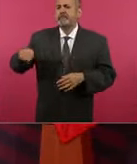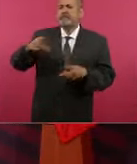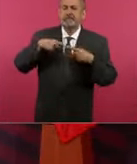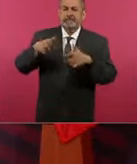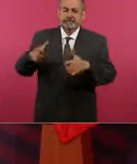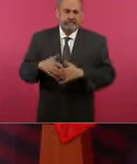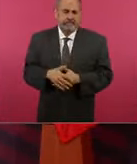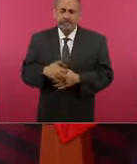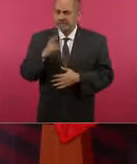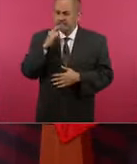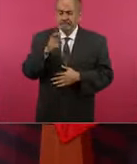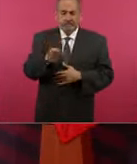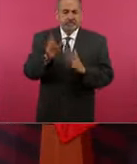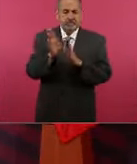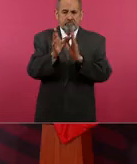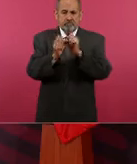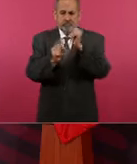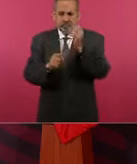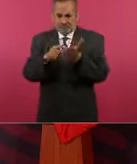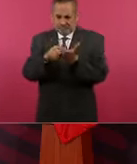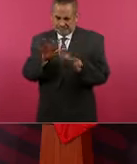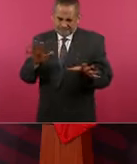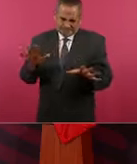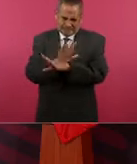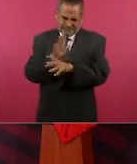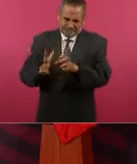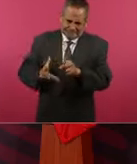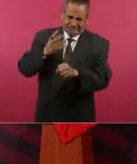Llevando a cabo una reforma constitucional,